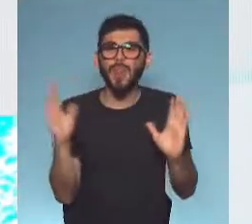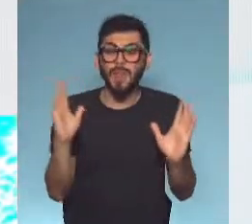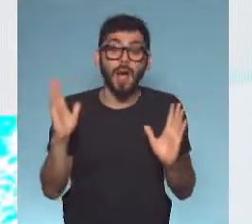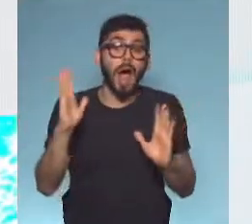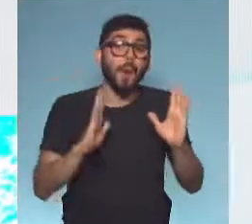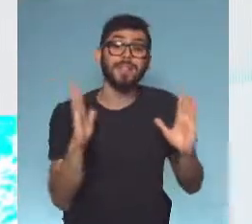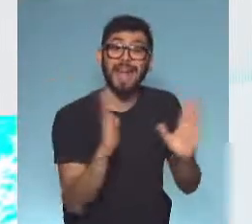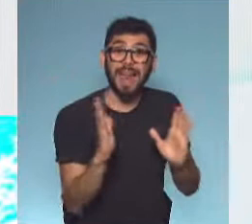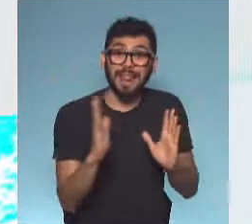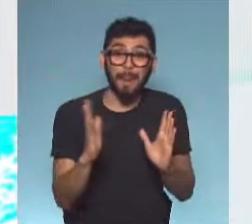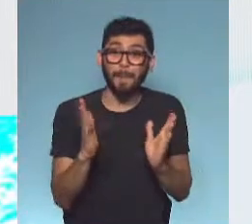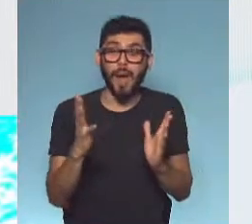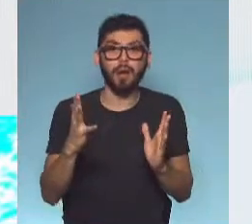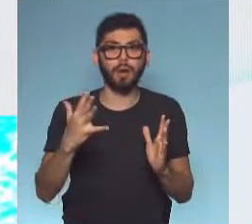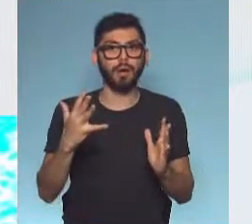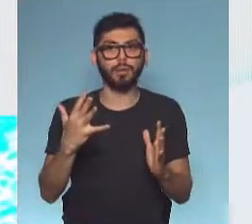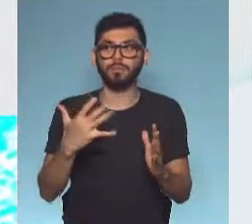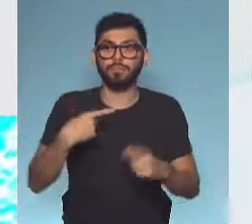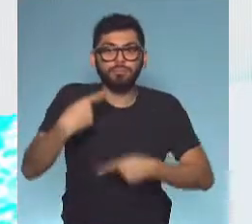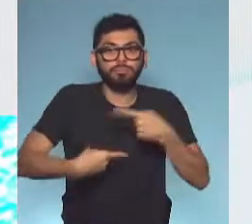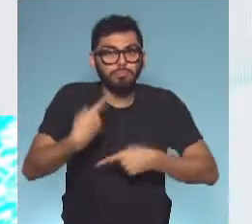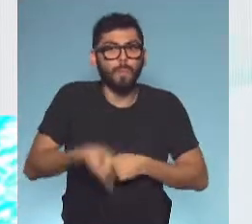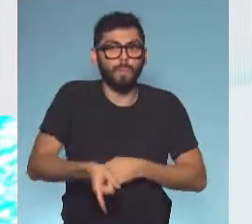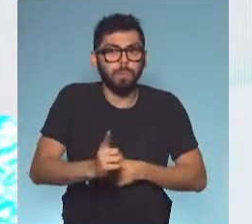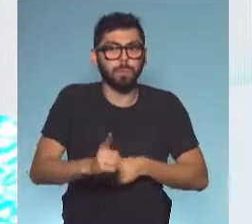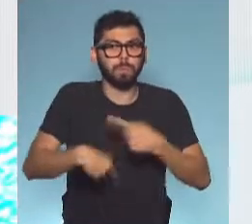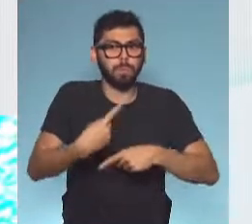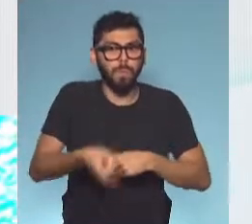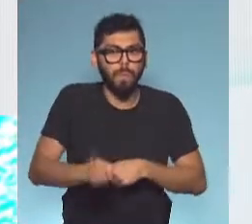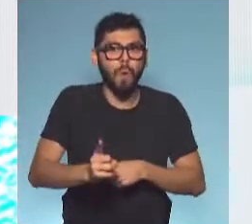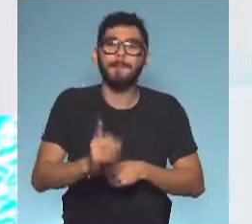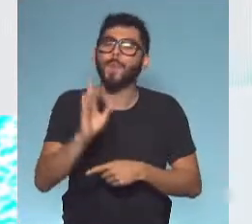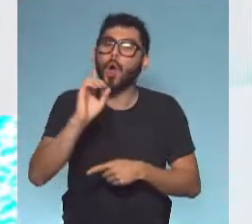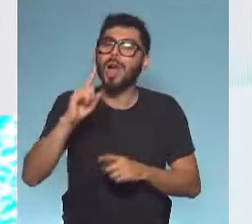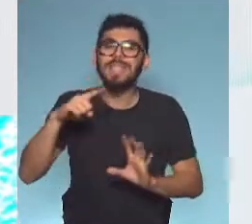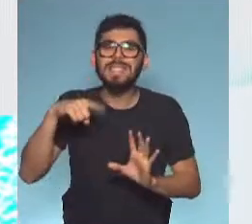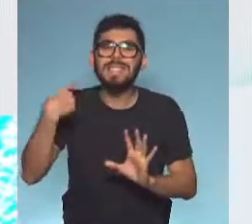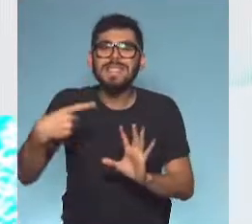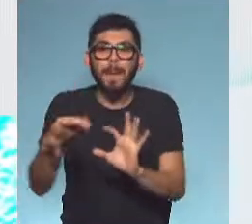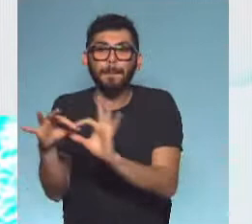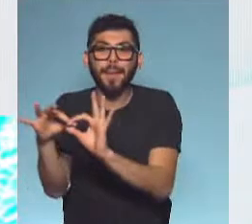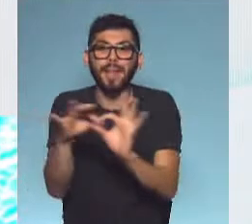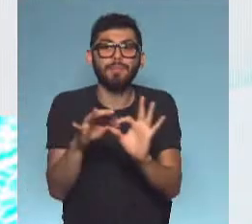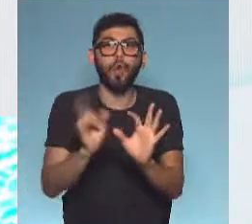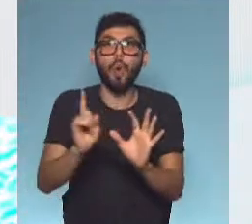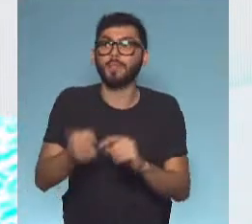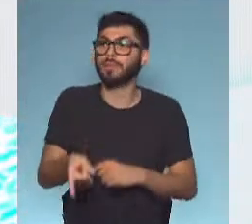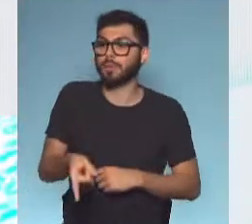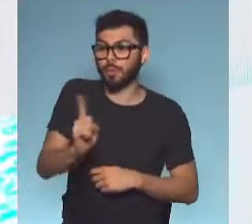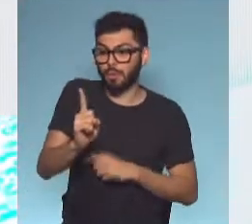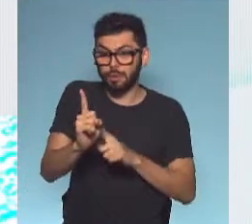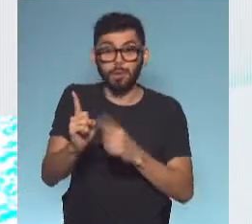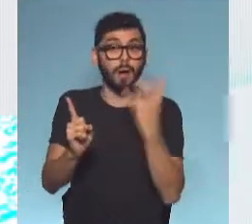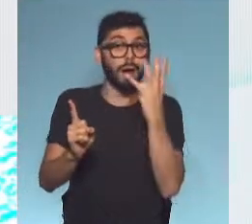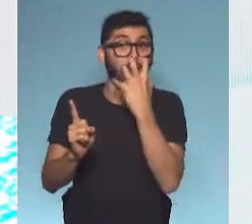etapas puede pasar que es más continuo el tema de las erecciones, pero como decíamos, no siempre tiene que ver con que uno tenga una erección y tiene que ver con